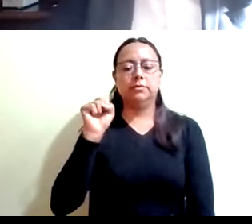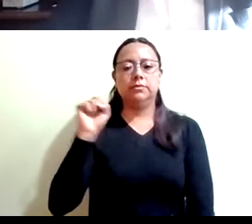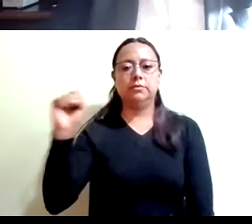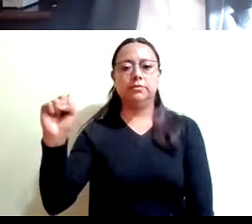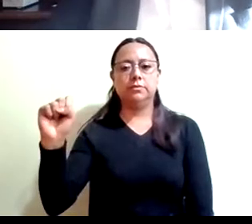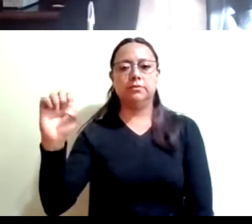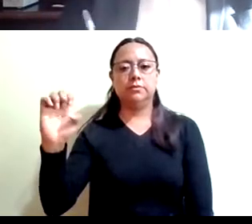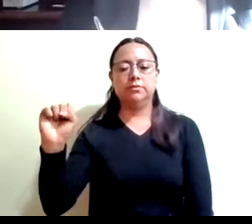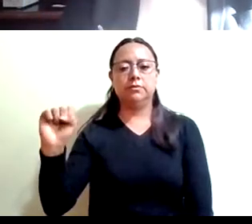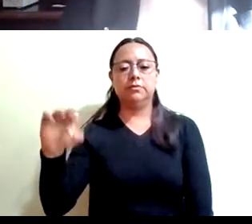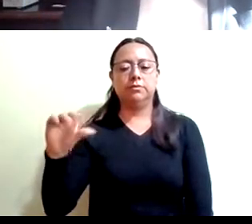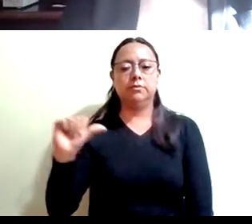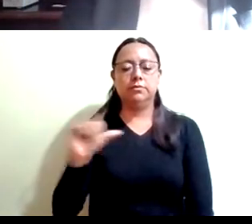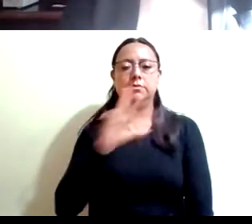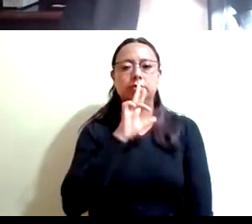En contra.